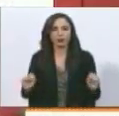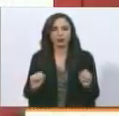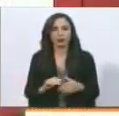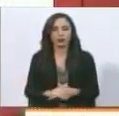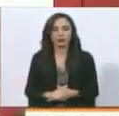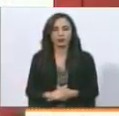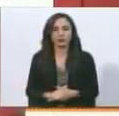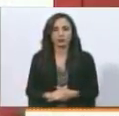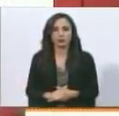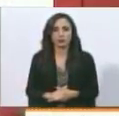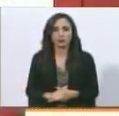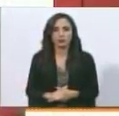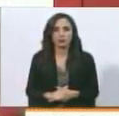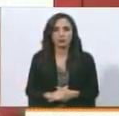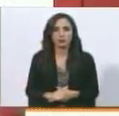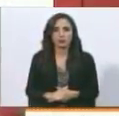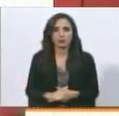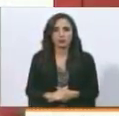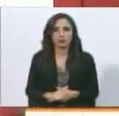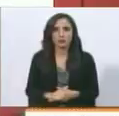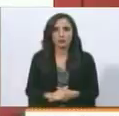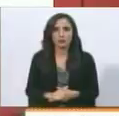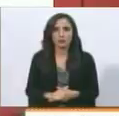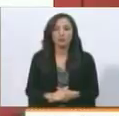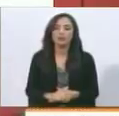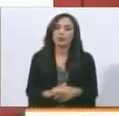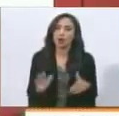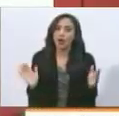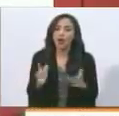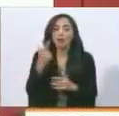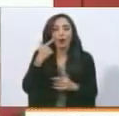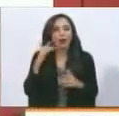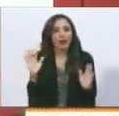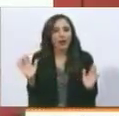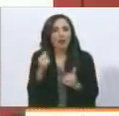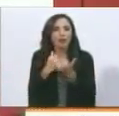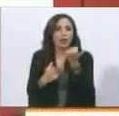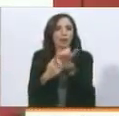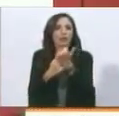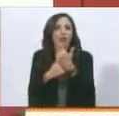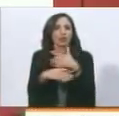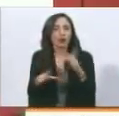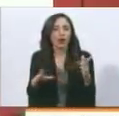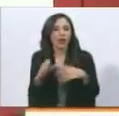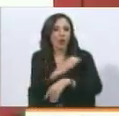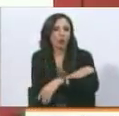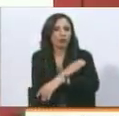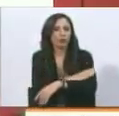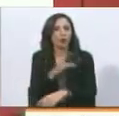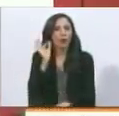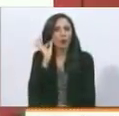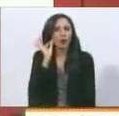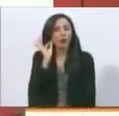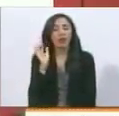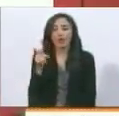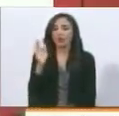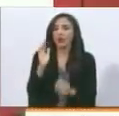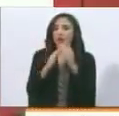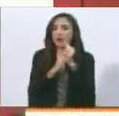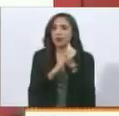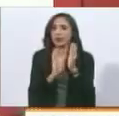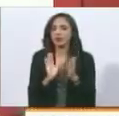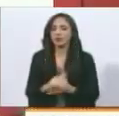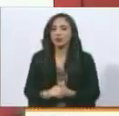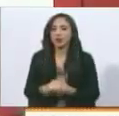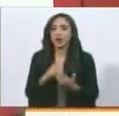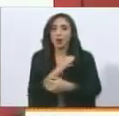Está mal asesorado. Claro, creo que lo está asesorando Delsa Solórzano. Claro, ella es la vocera, ella fue la que salió diciendo